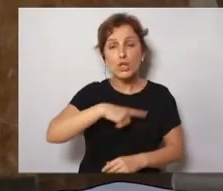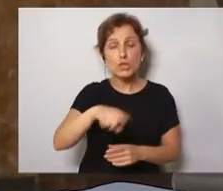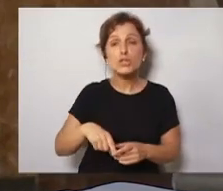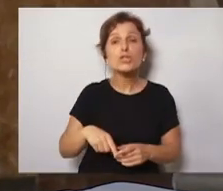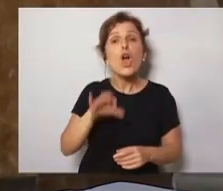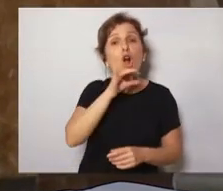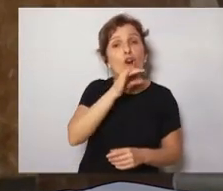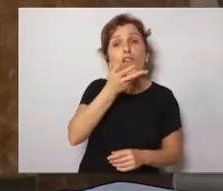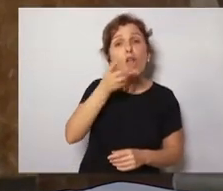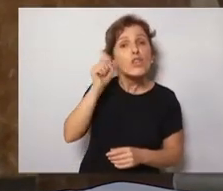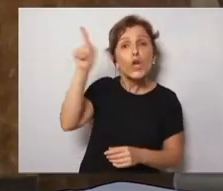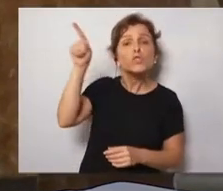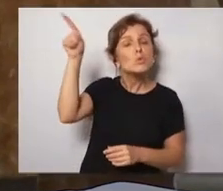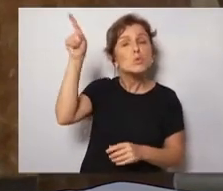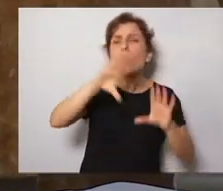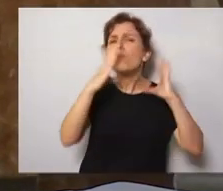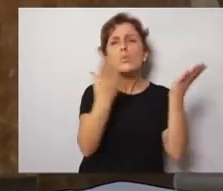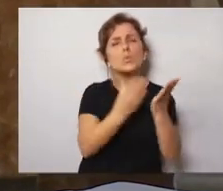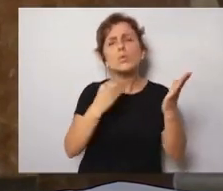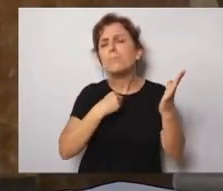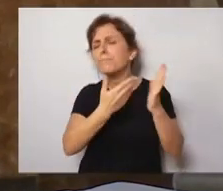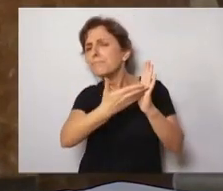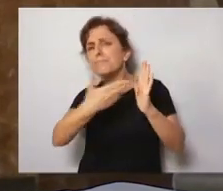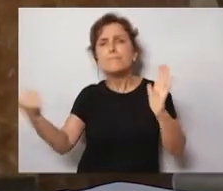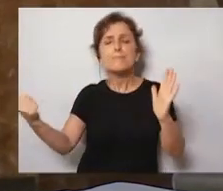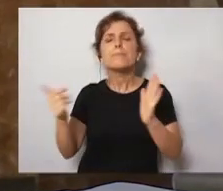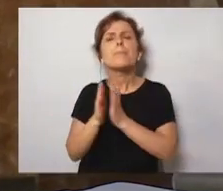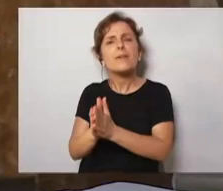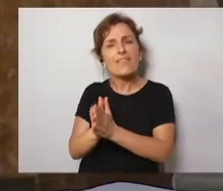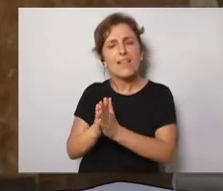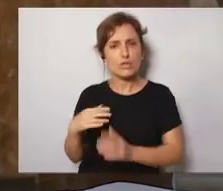cordero de dios que quita el pecado del mundo